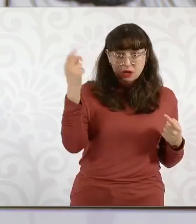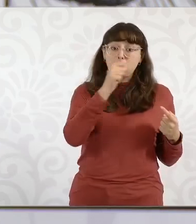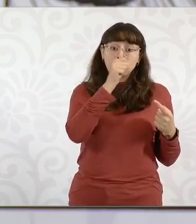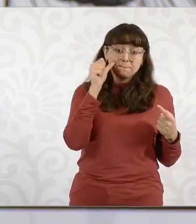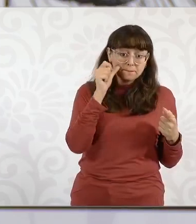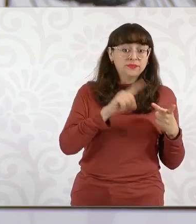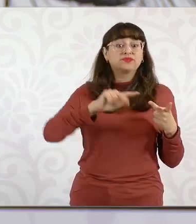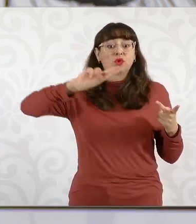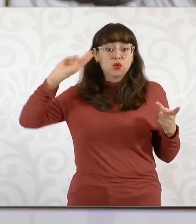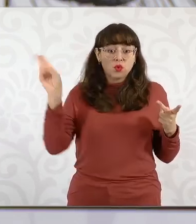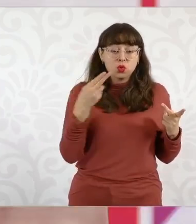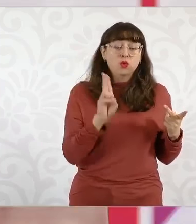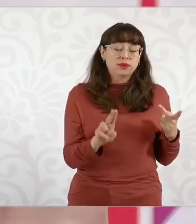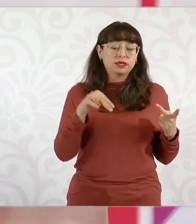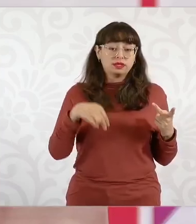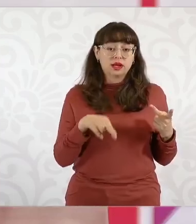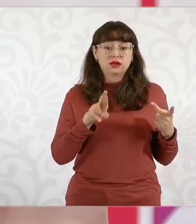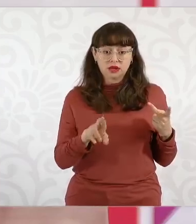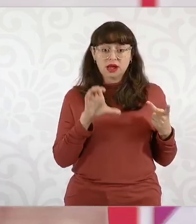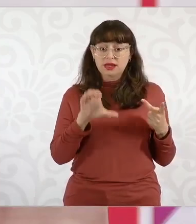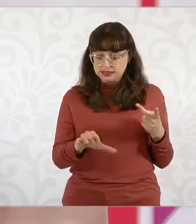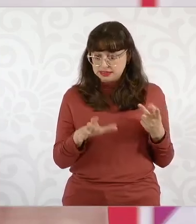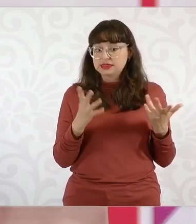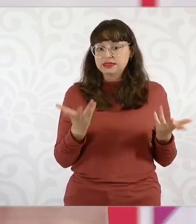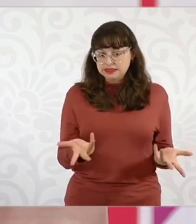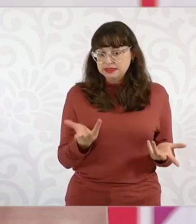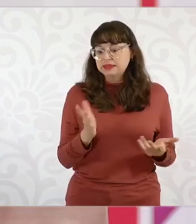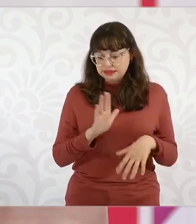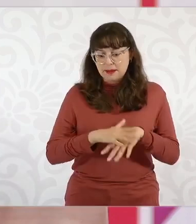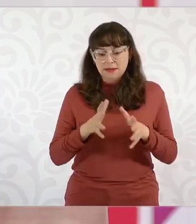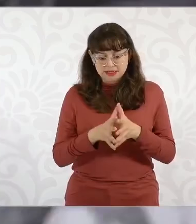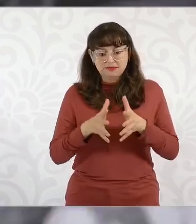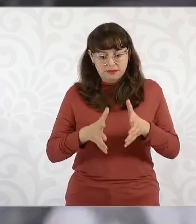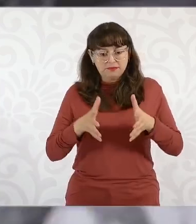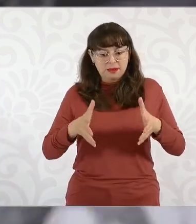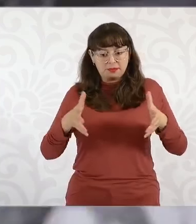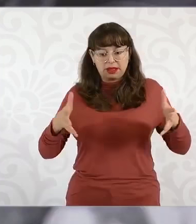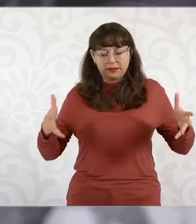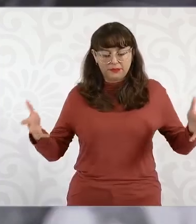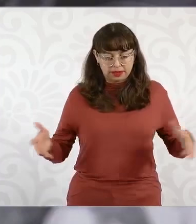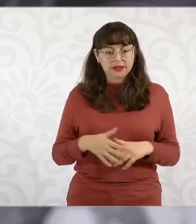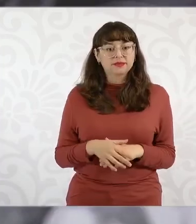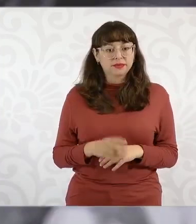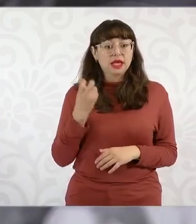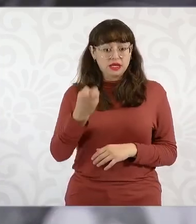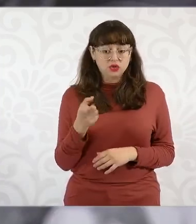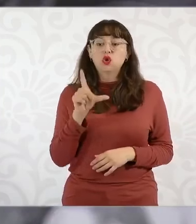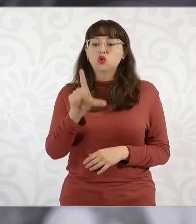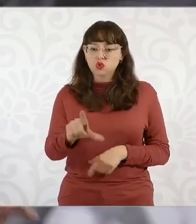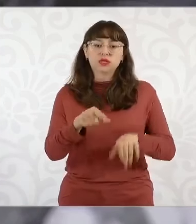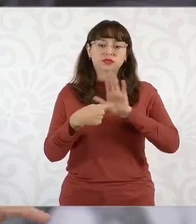la Rosario Castellanos, las estamos ampliando en el centro del país. Ese es uno de los planteamientos que vamos a hacer el